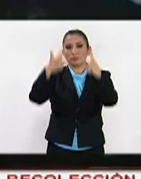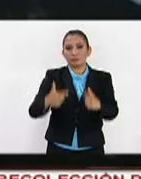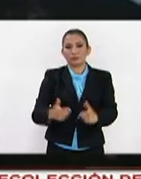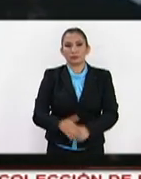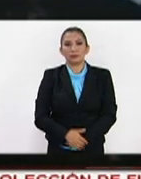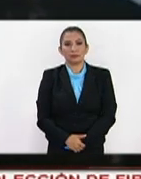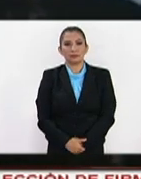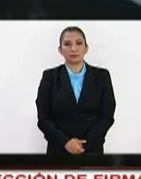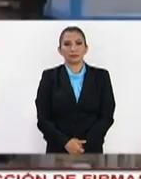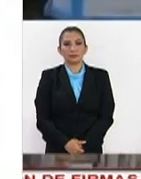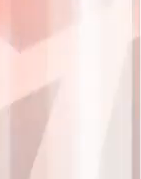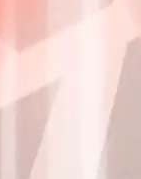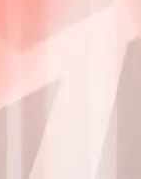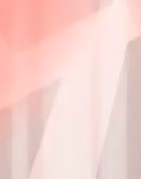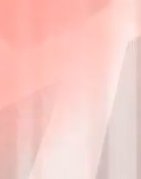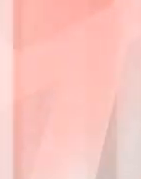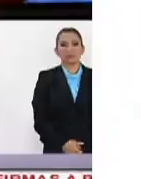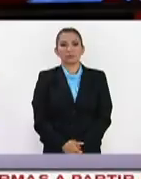devastadas.